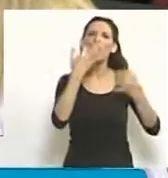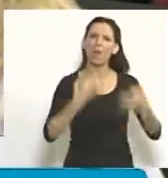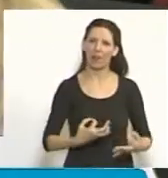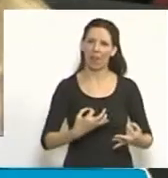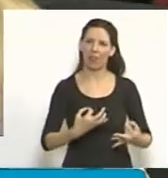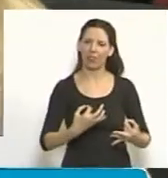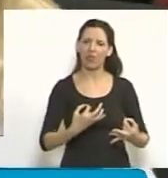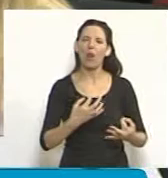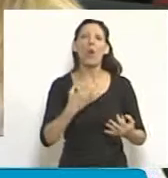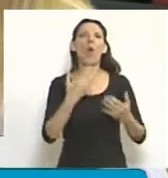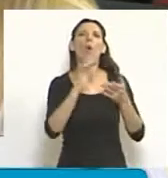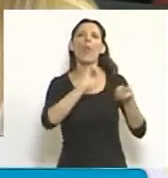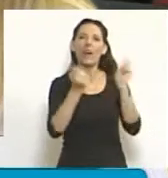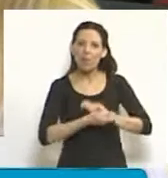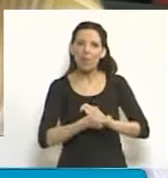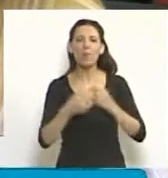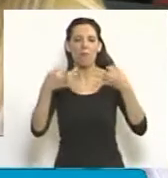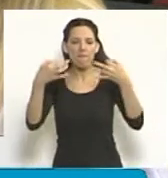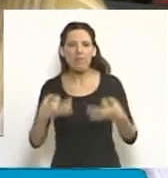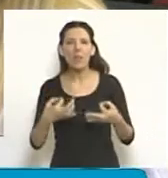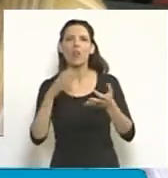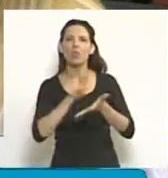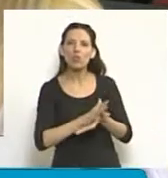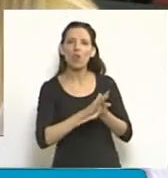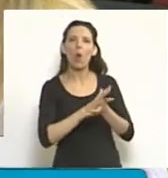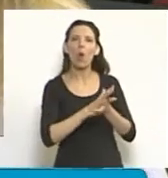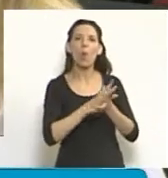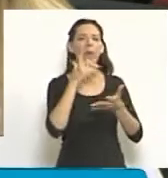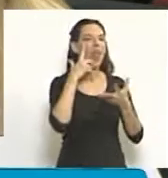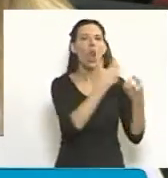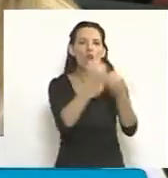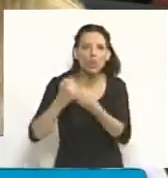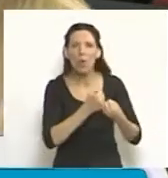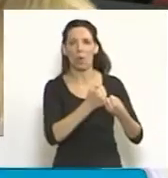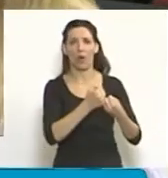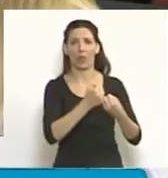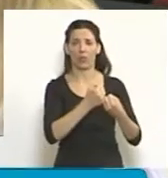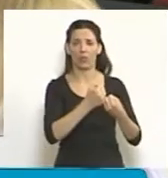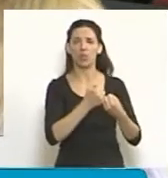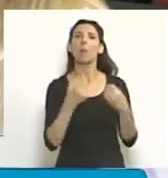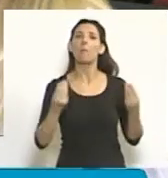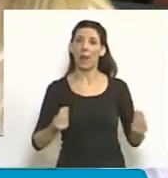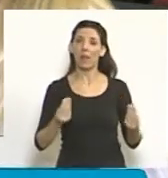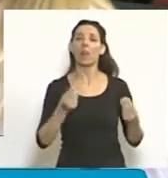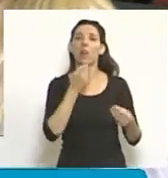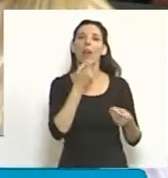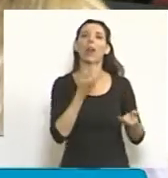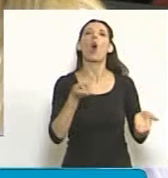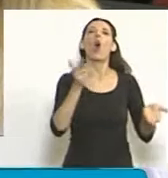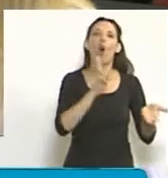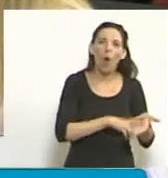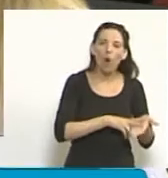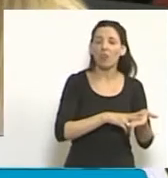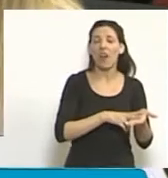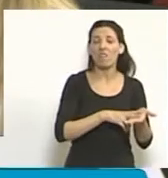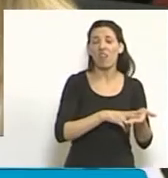reforma legitimada a partir de la construcción de los consensos necesarios para que no volvamos a tener esto que ya se ha